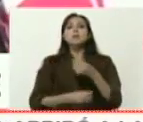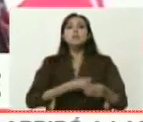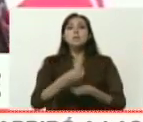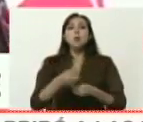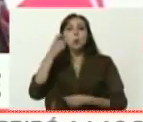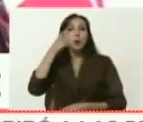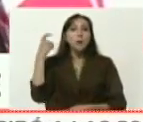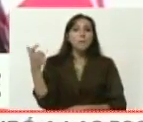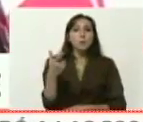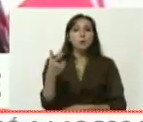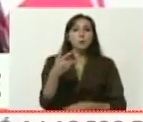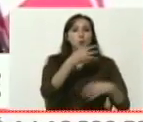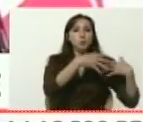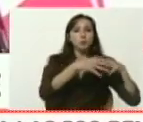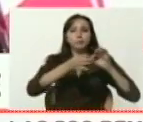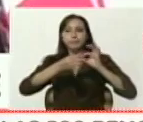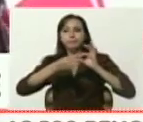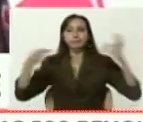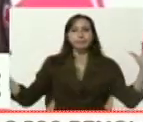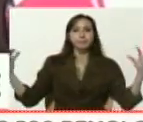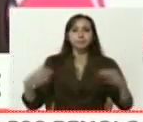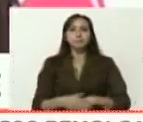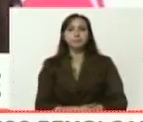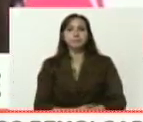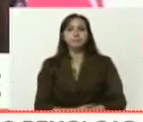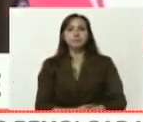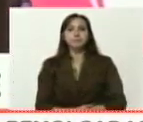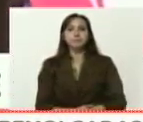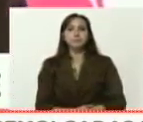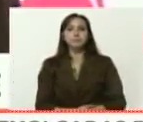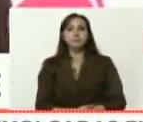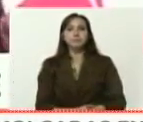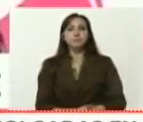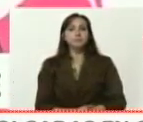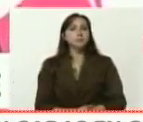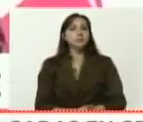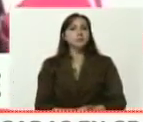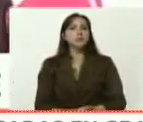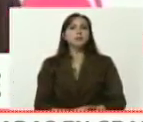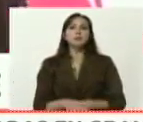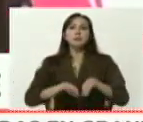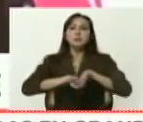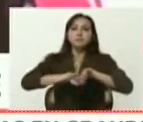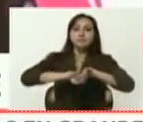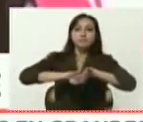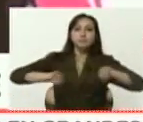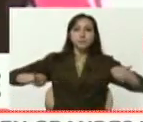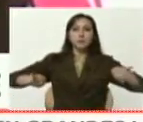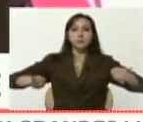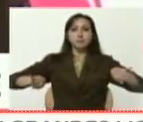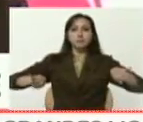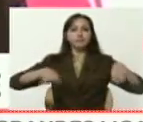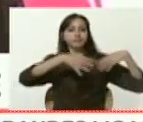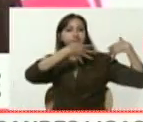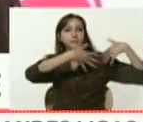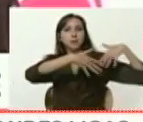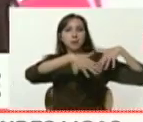se divorciaran, se desvincularan. Y además dividieron al propio